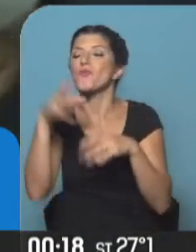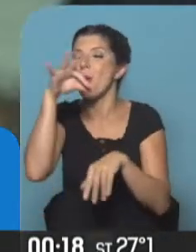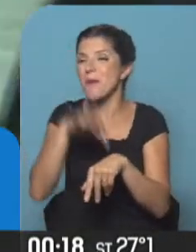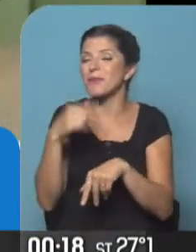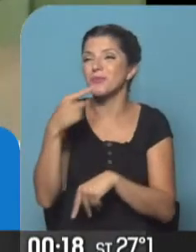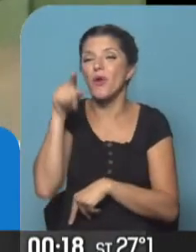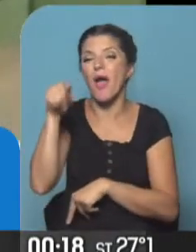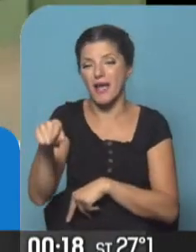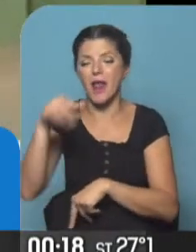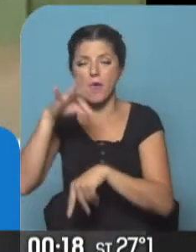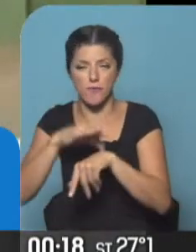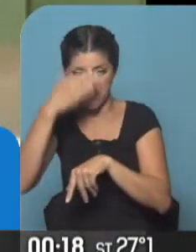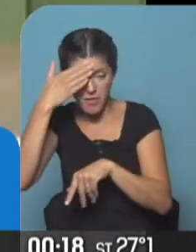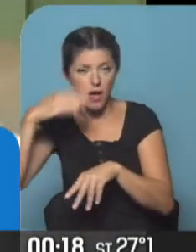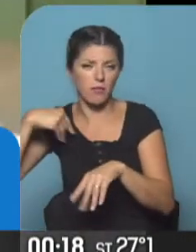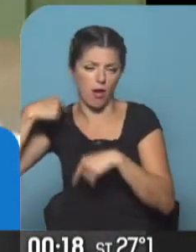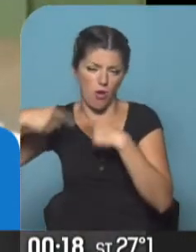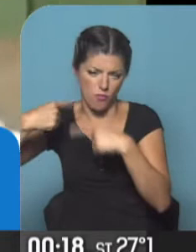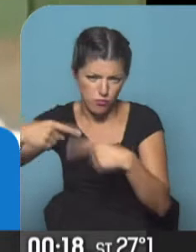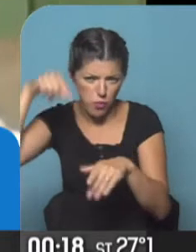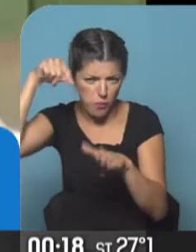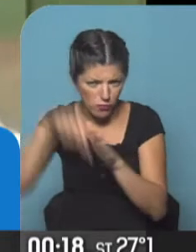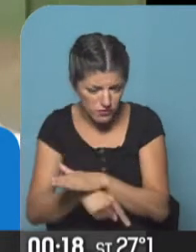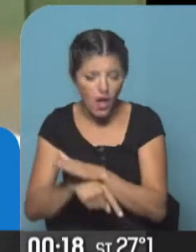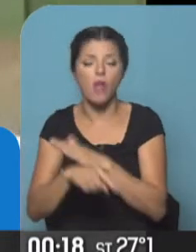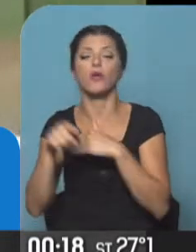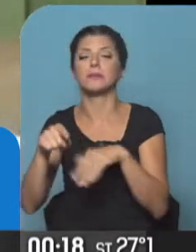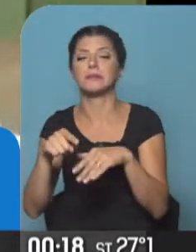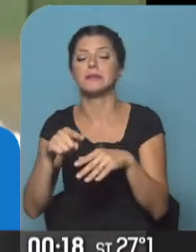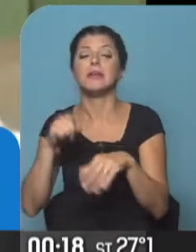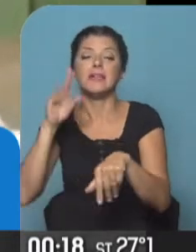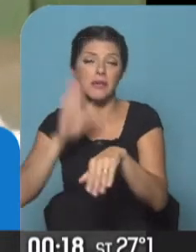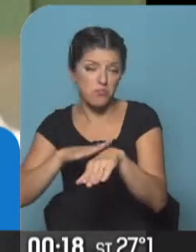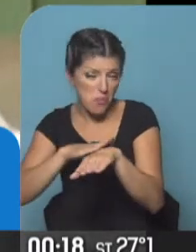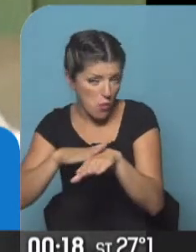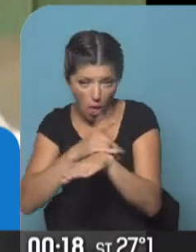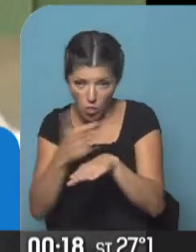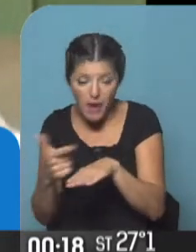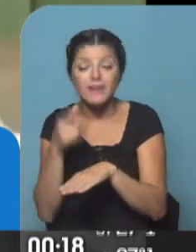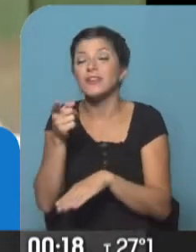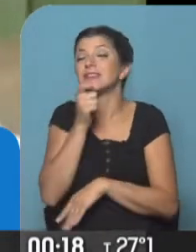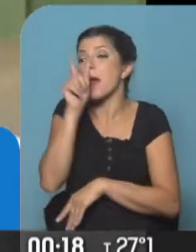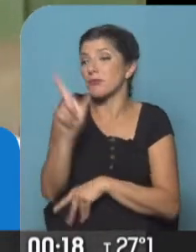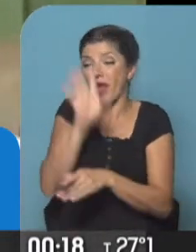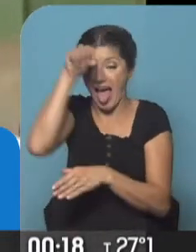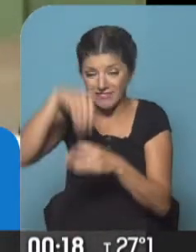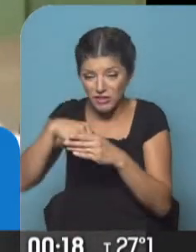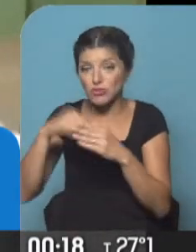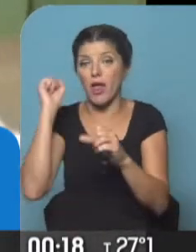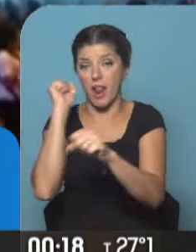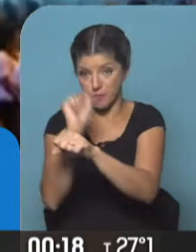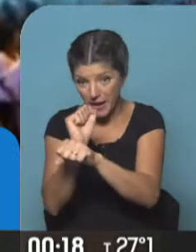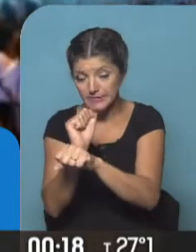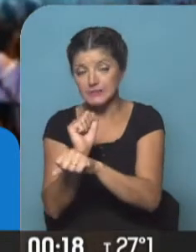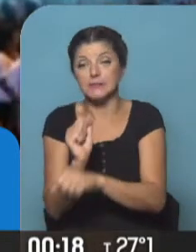enfermedad progresiva, degenerativa e incurable, y que las condiciones carcelarias implicaban un grave riesgo a su